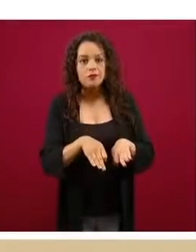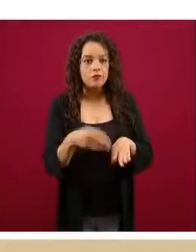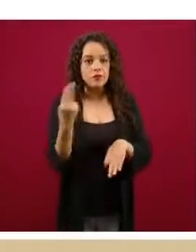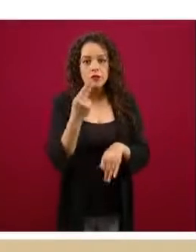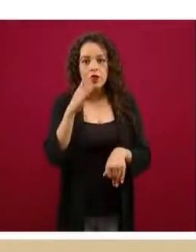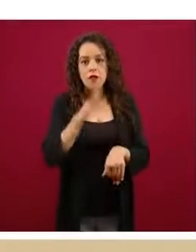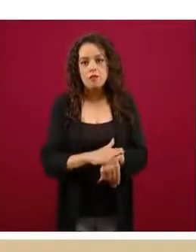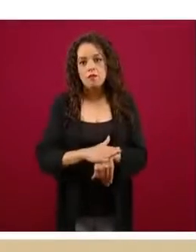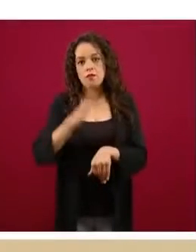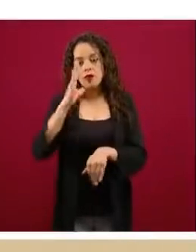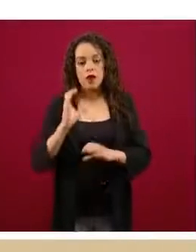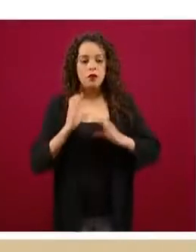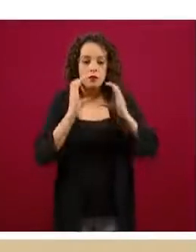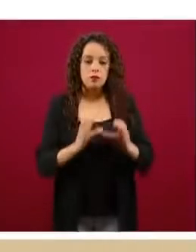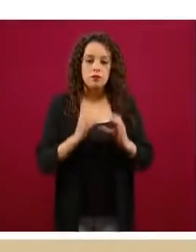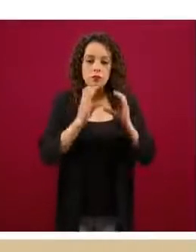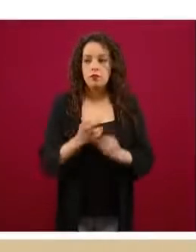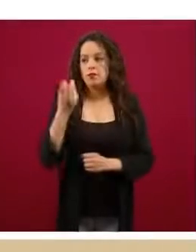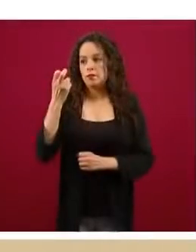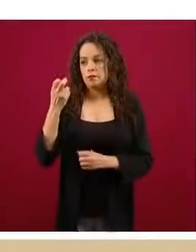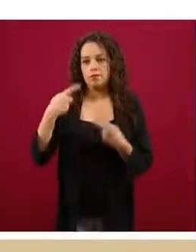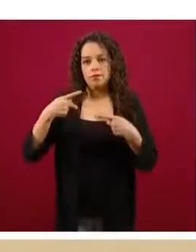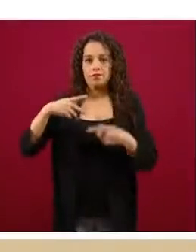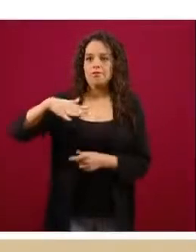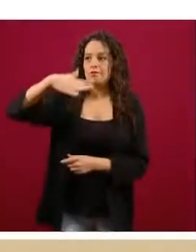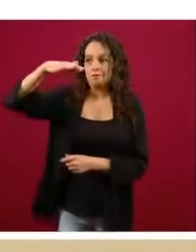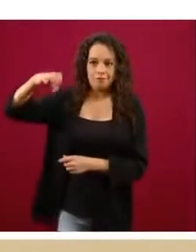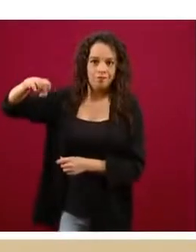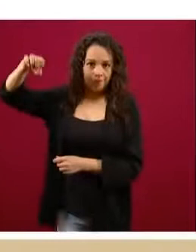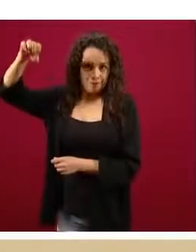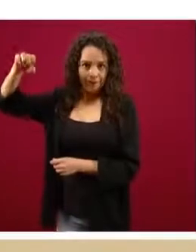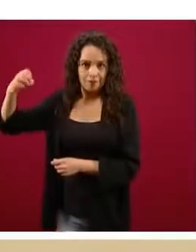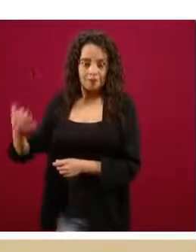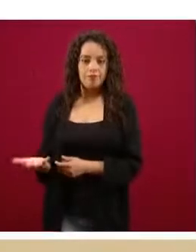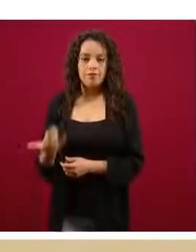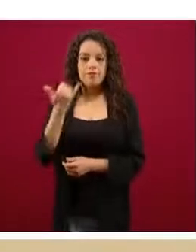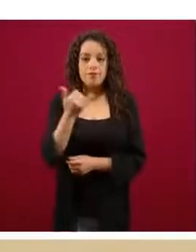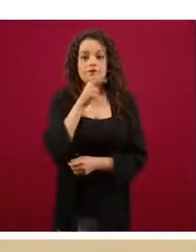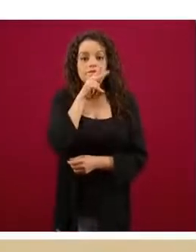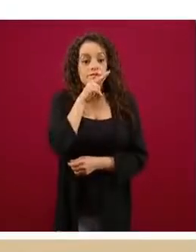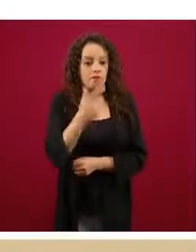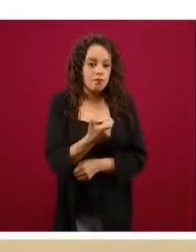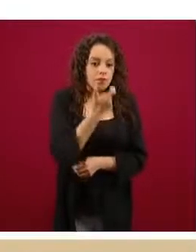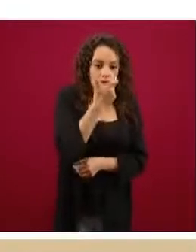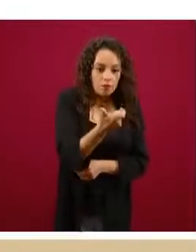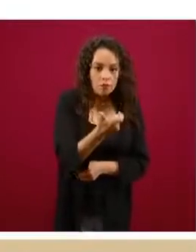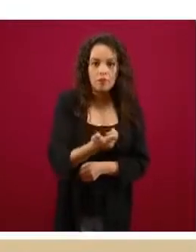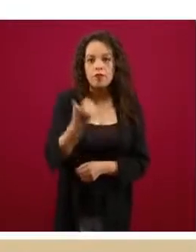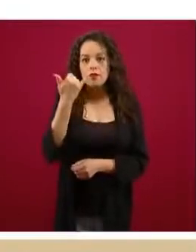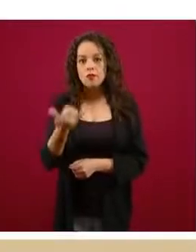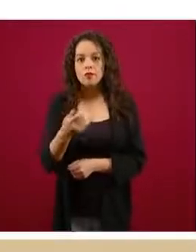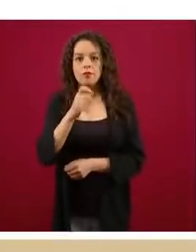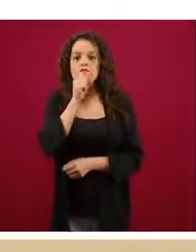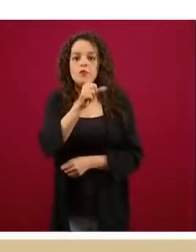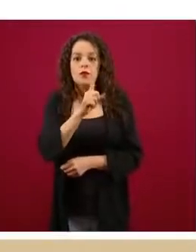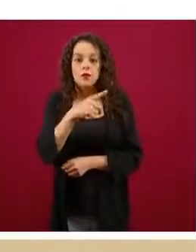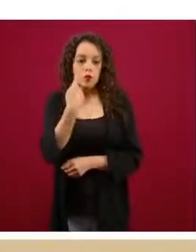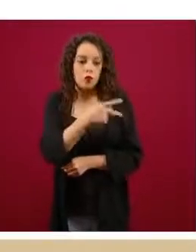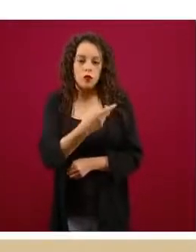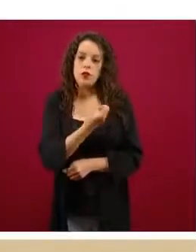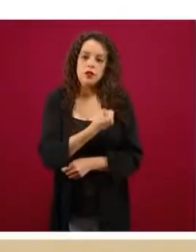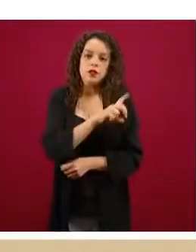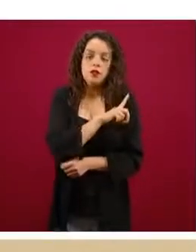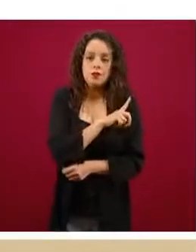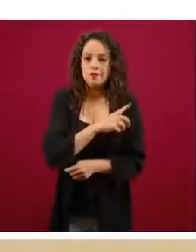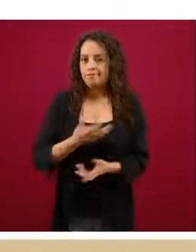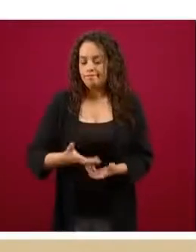cuidado con nuestros adultos mayores, estresores financieros y preocupaciones por su propia salud. Y en la pirámide